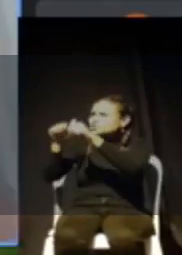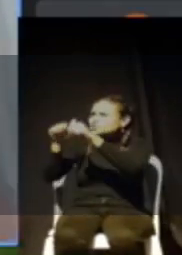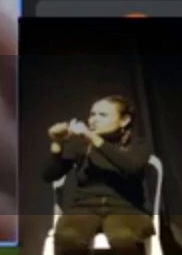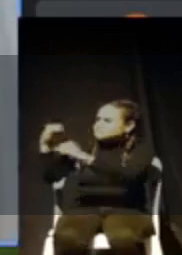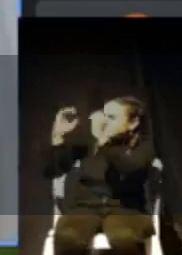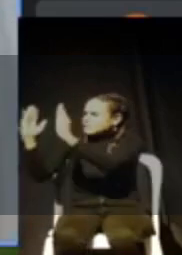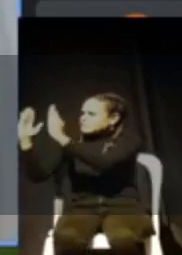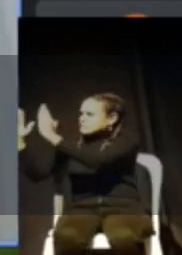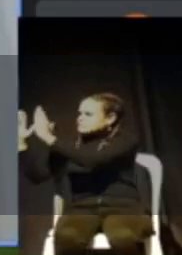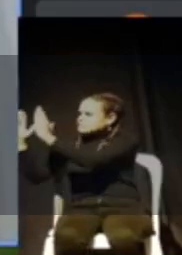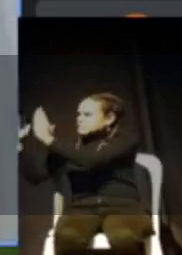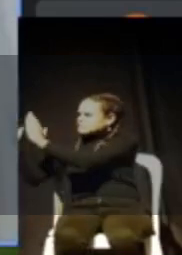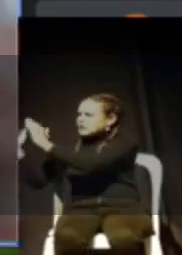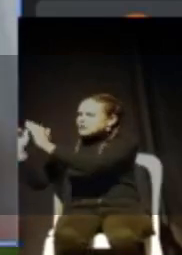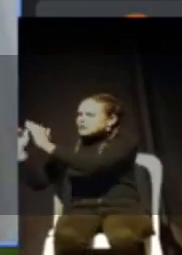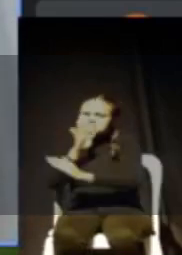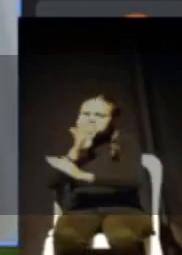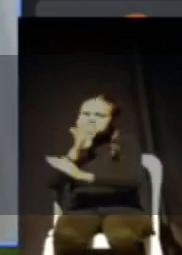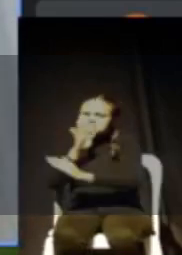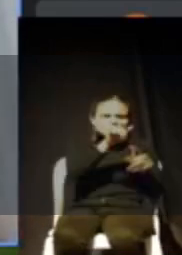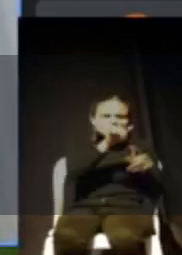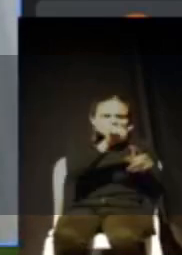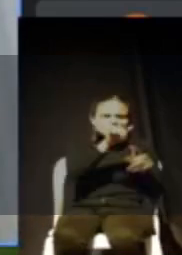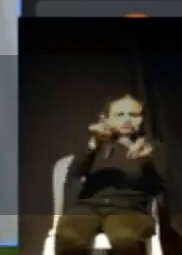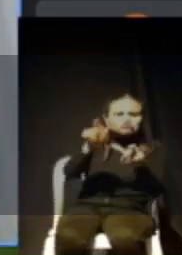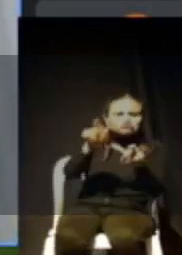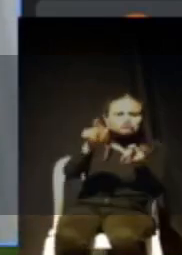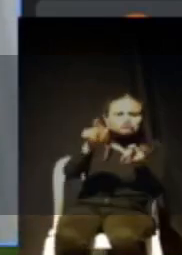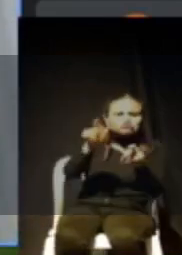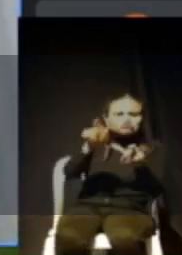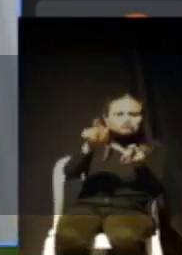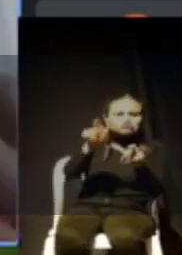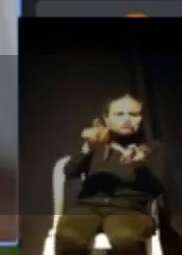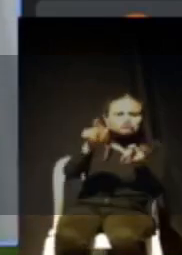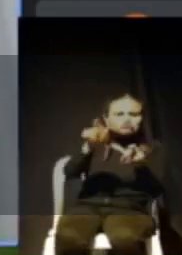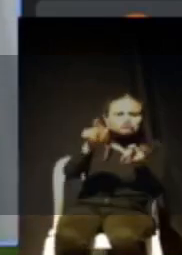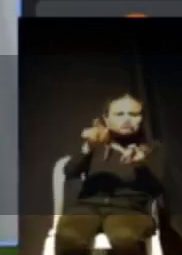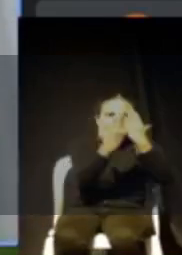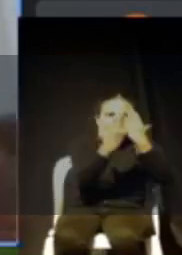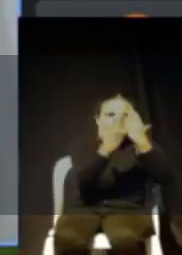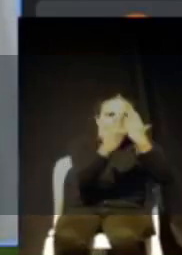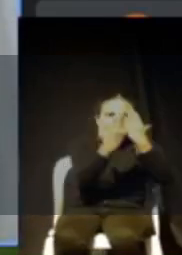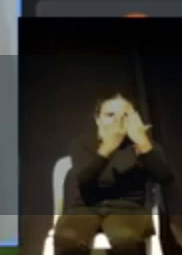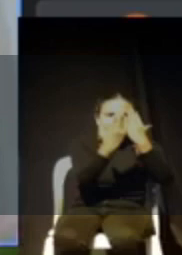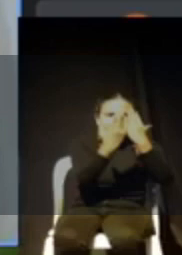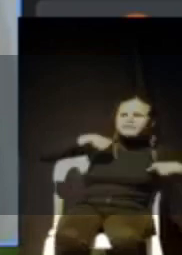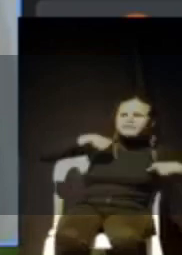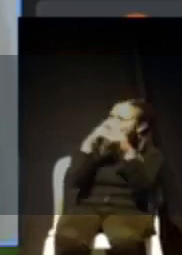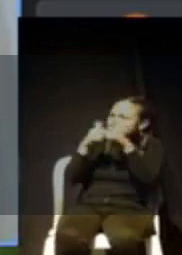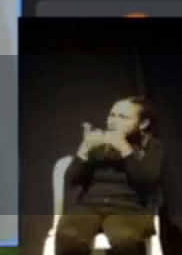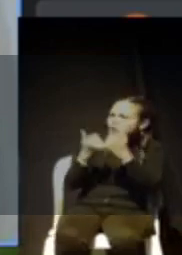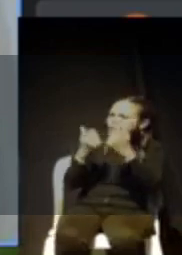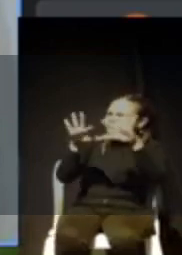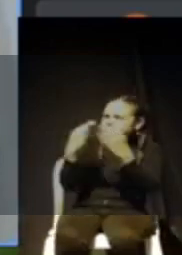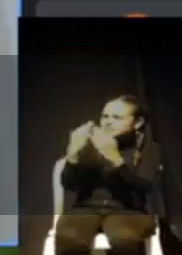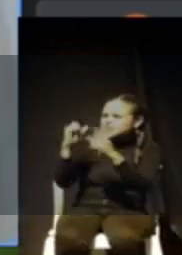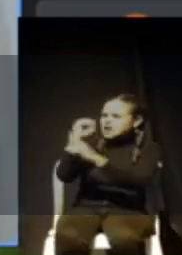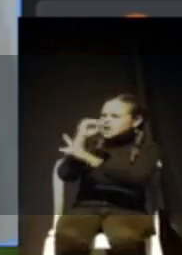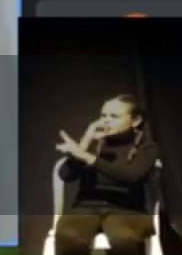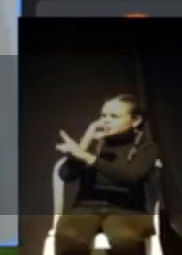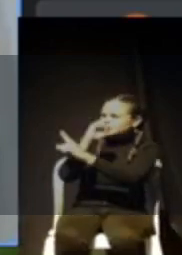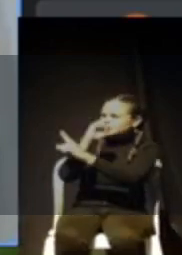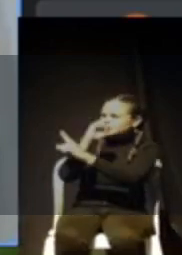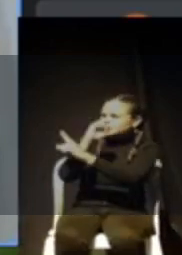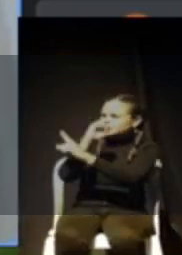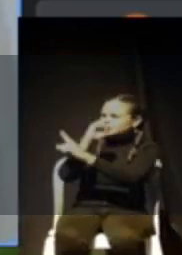poder pigmentocrático. Los actores escolares deben interrogarse o debemos interrogarnos desde los planos personales, familiares, comunitarios,